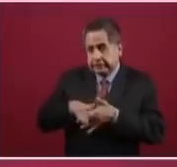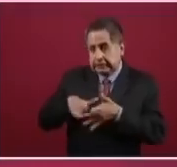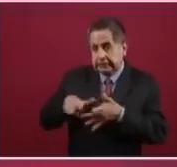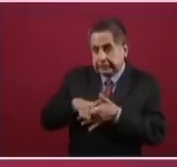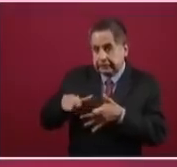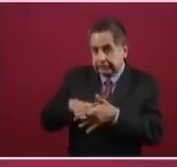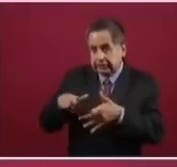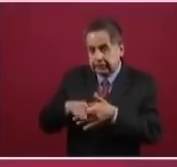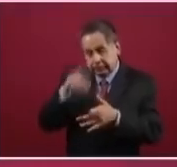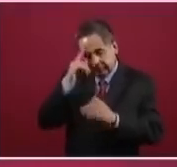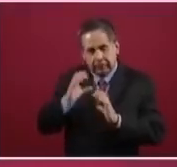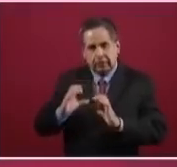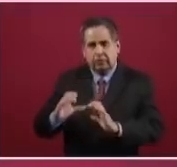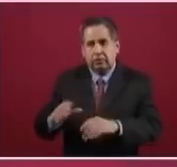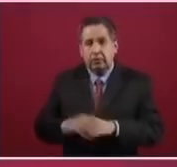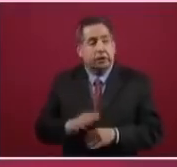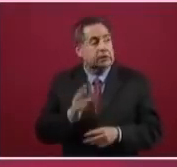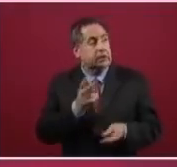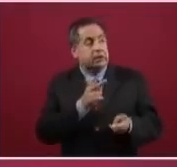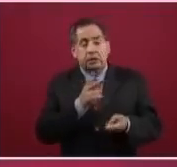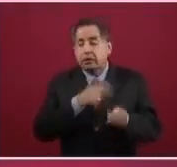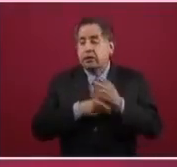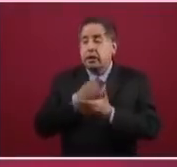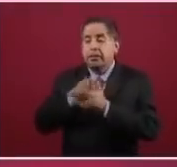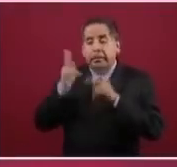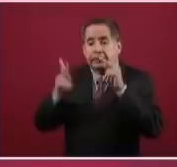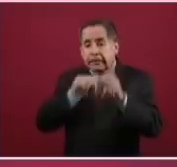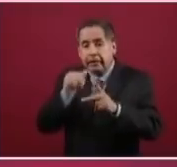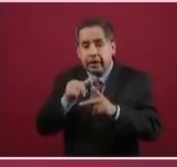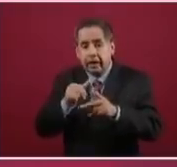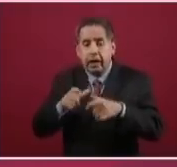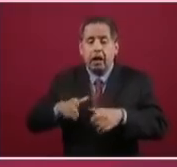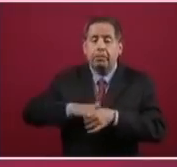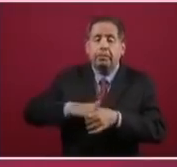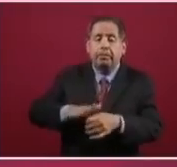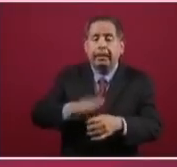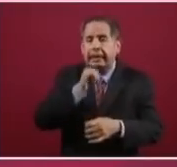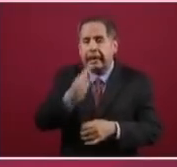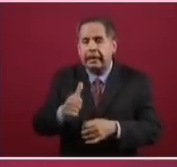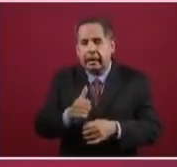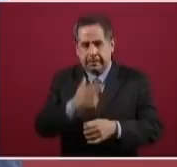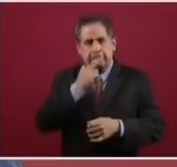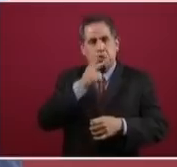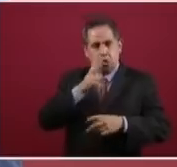porque si no vengo ni siquiera tapan los baches